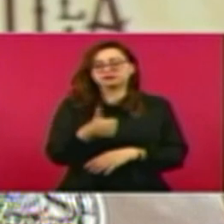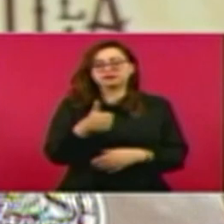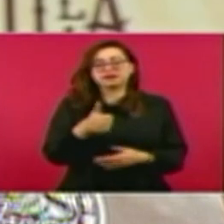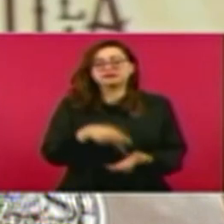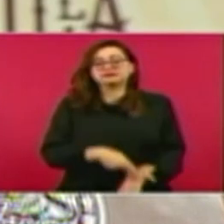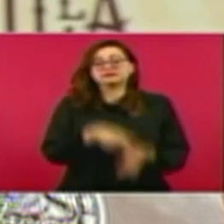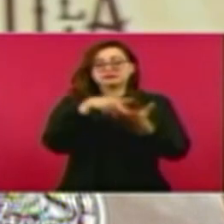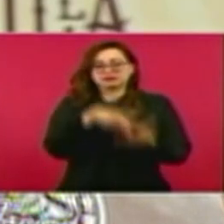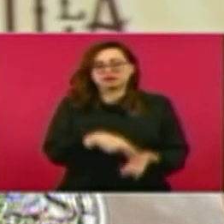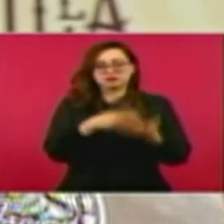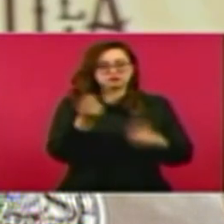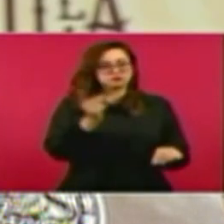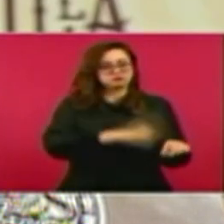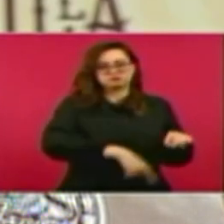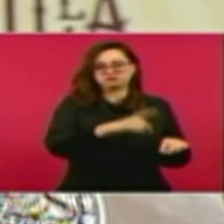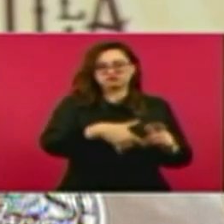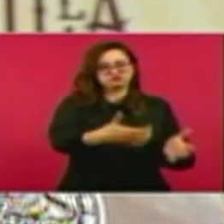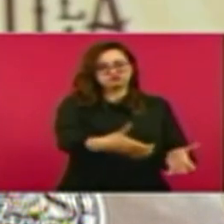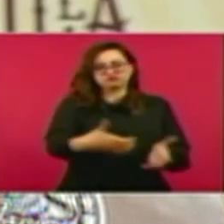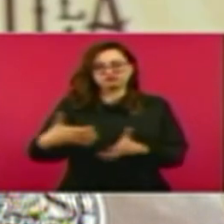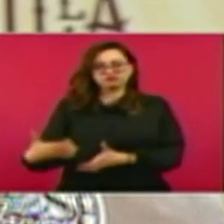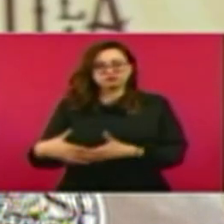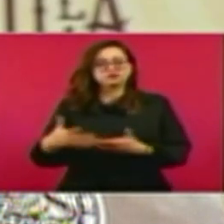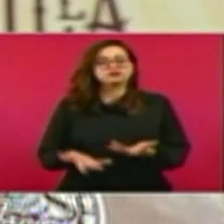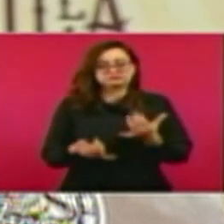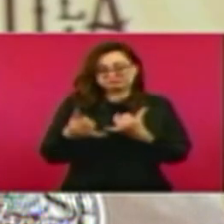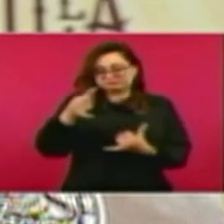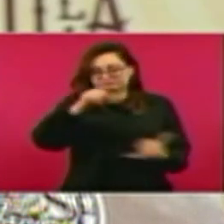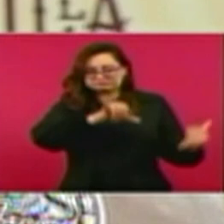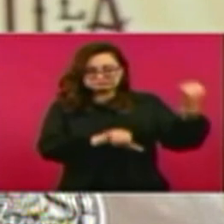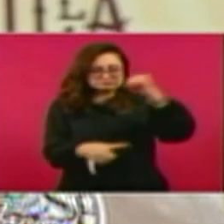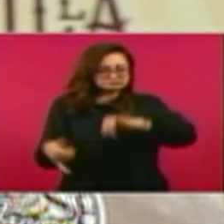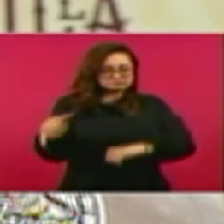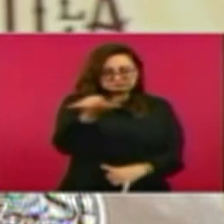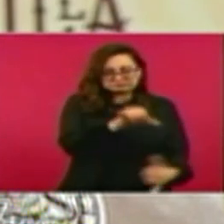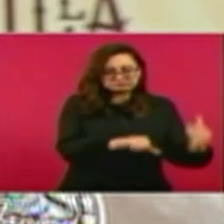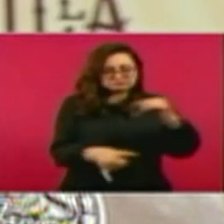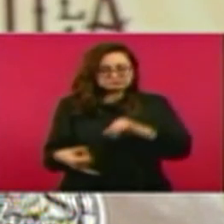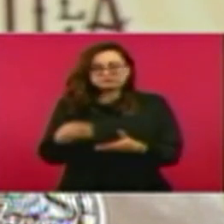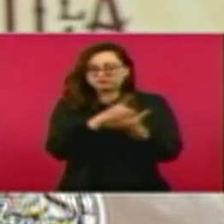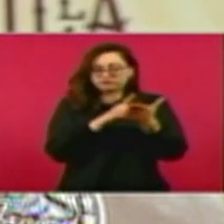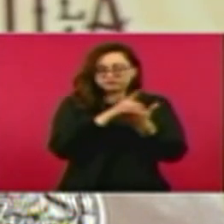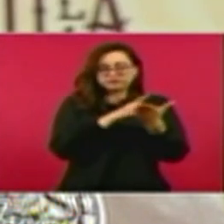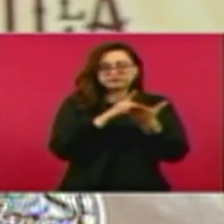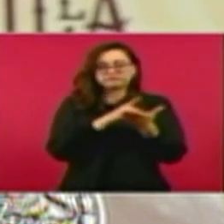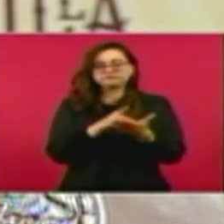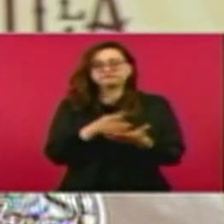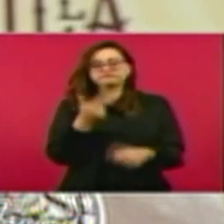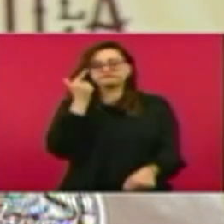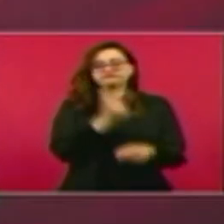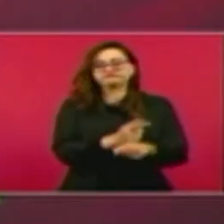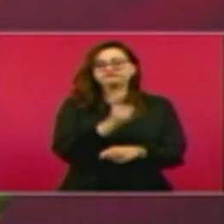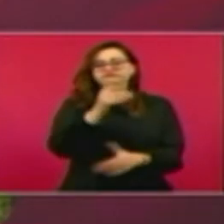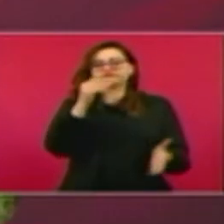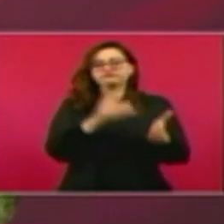o 21 de los miembros de este cartel de Sinaloa que enfrentaron a las autoridades. Ellos detuvieron, además del